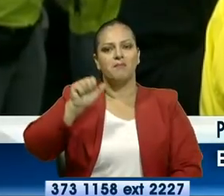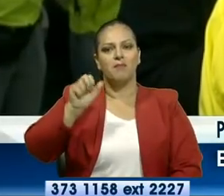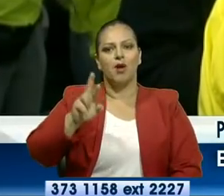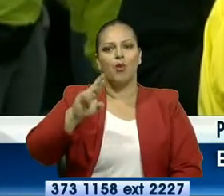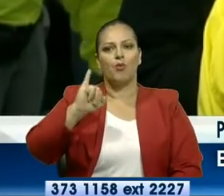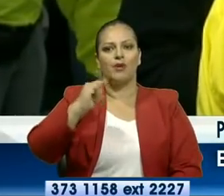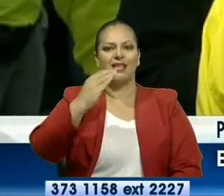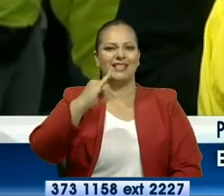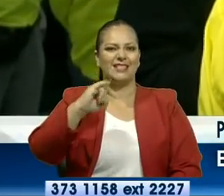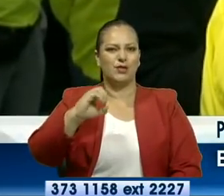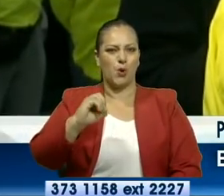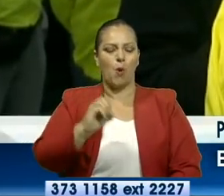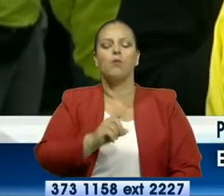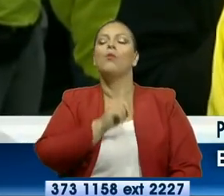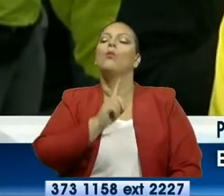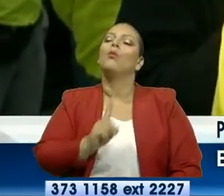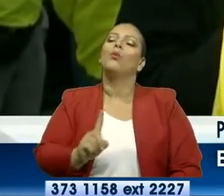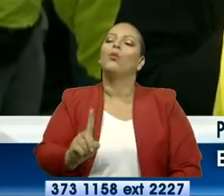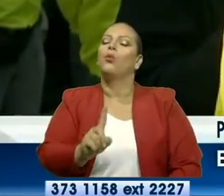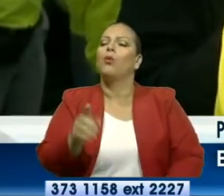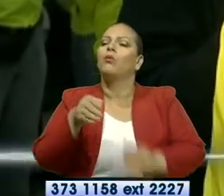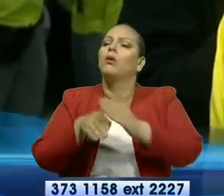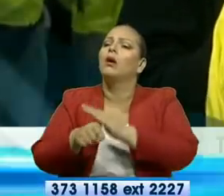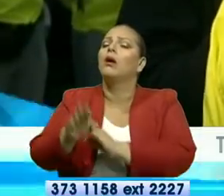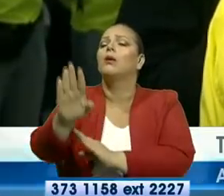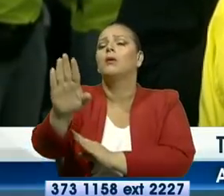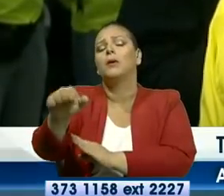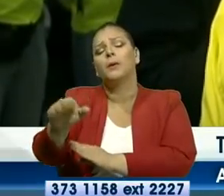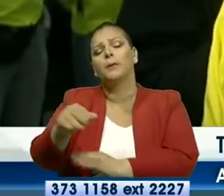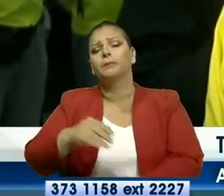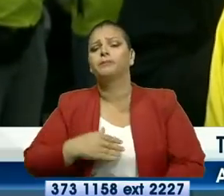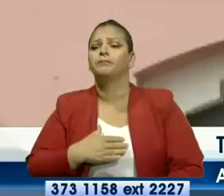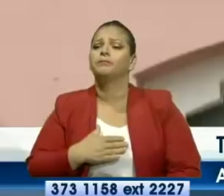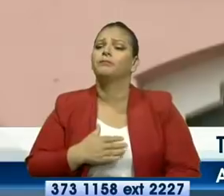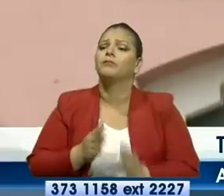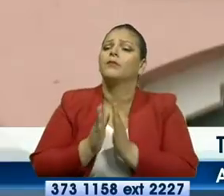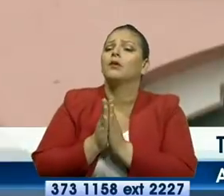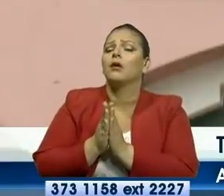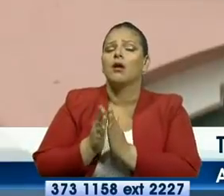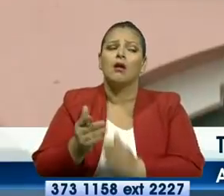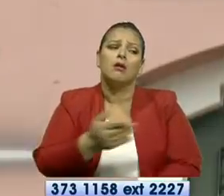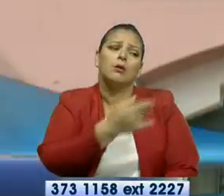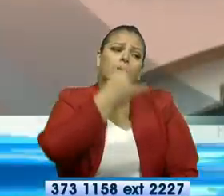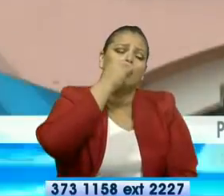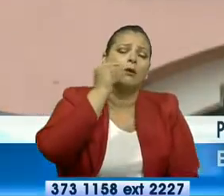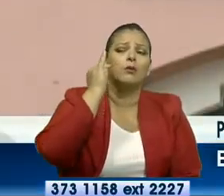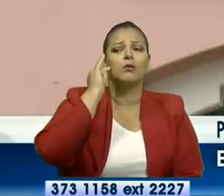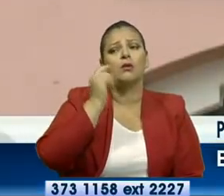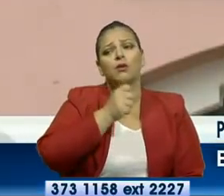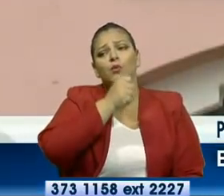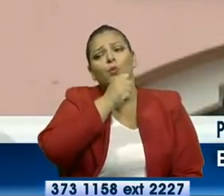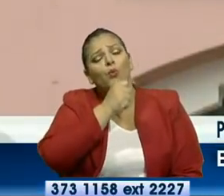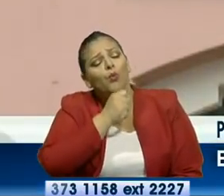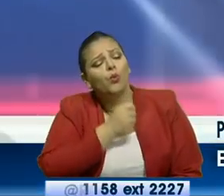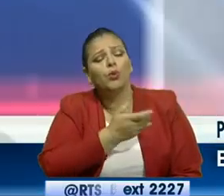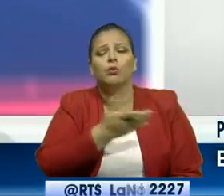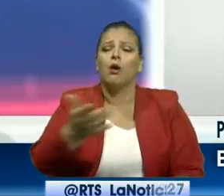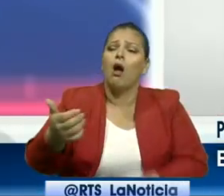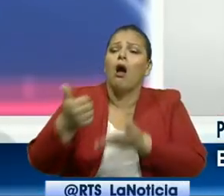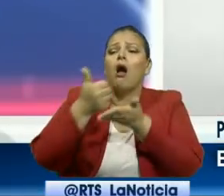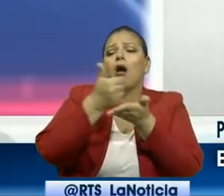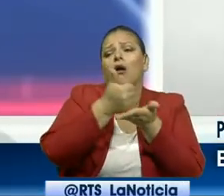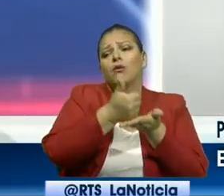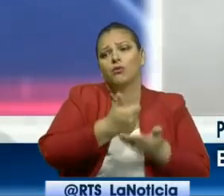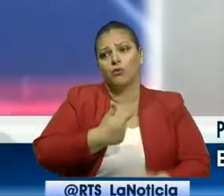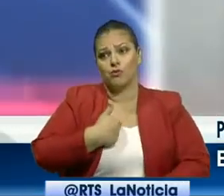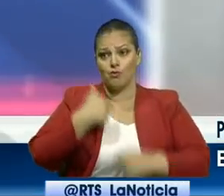que les daban de 200 a 600 hasta 1.200 dólares por cada contribución. Mientras el arzobispado de Quito emitió un certificado donde